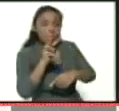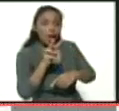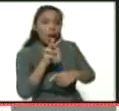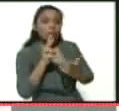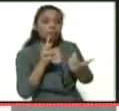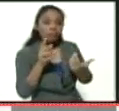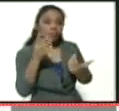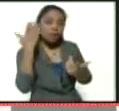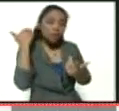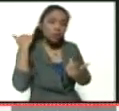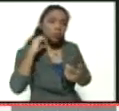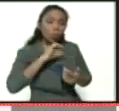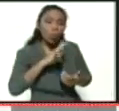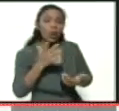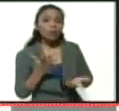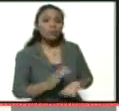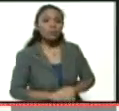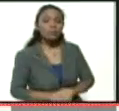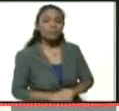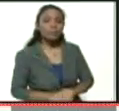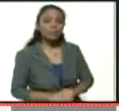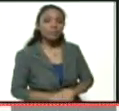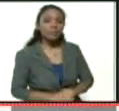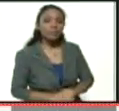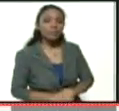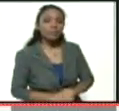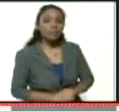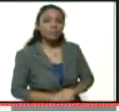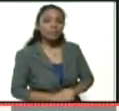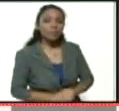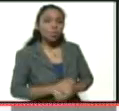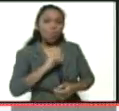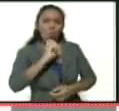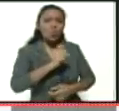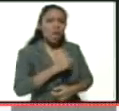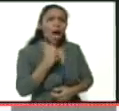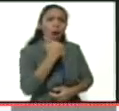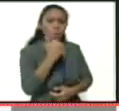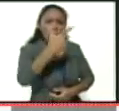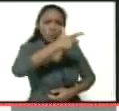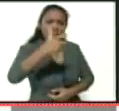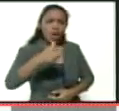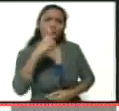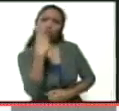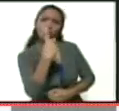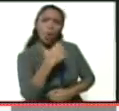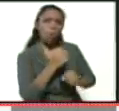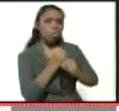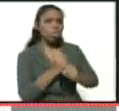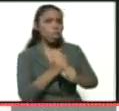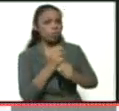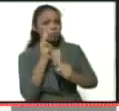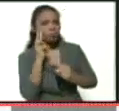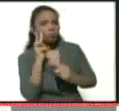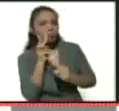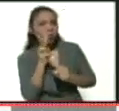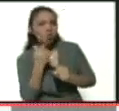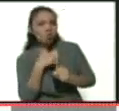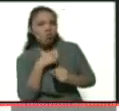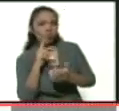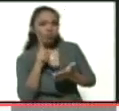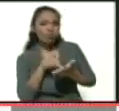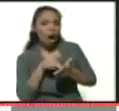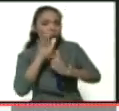Mijares, de Augusto Mijares, uh-huh, con el odio de alguna persona que solo están esperando para ver si nosotros llegamos